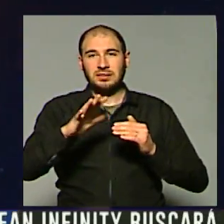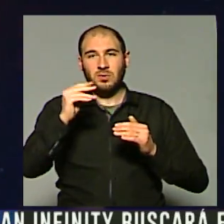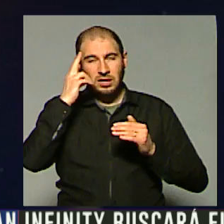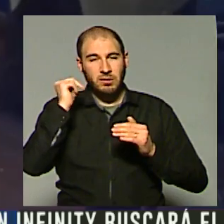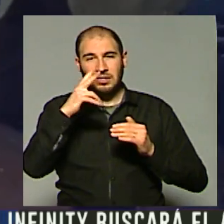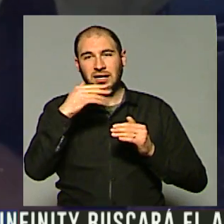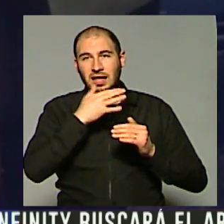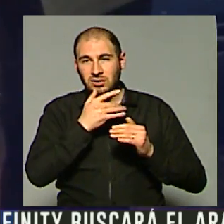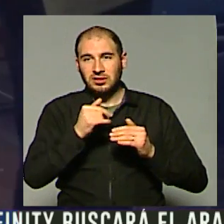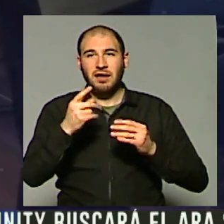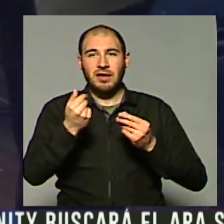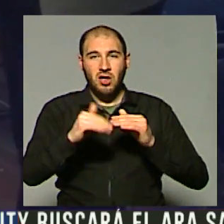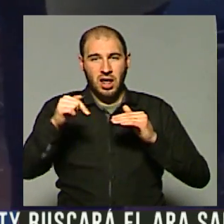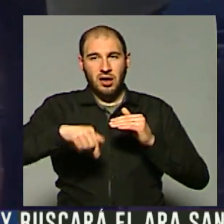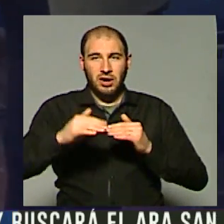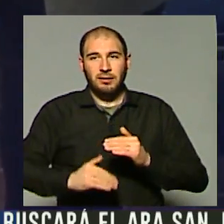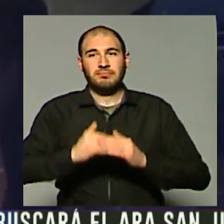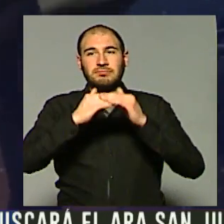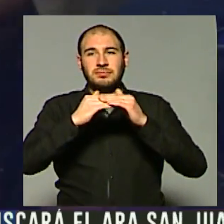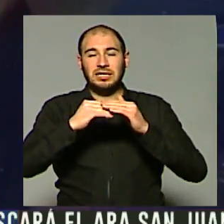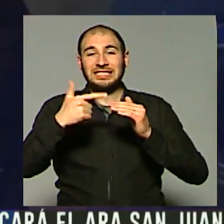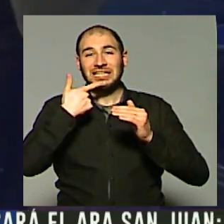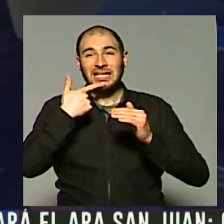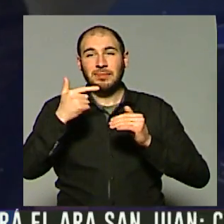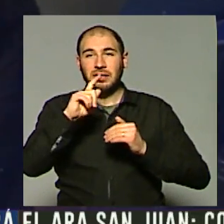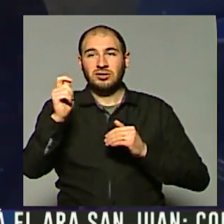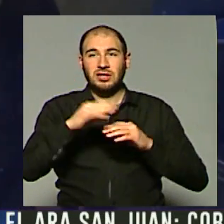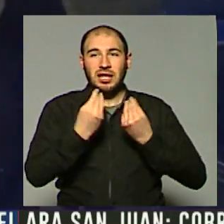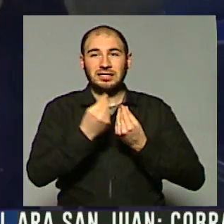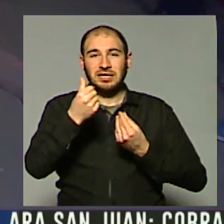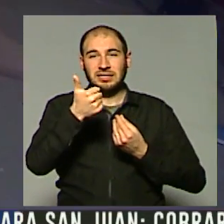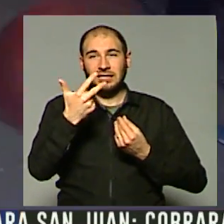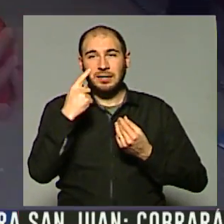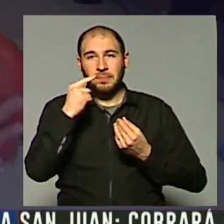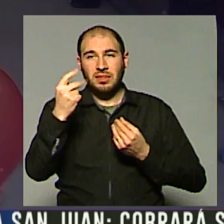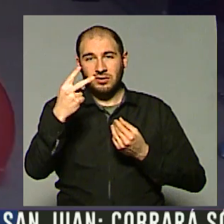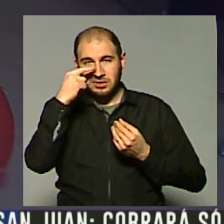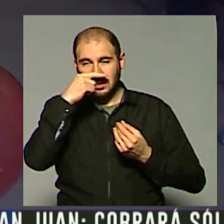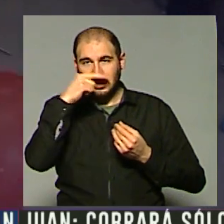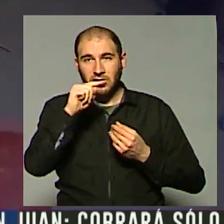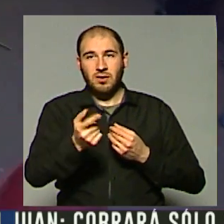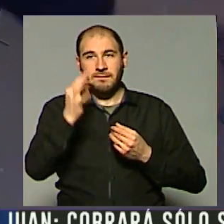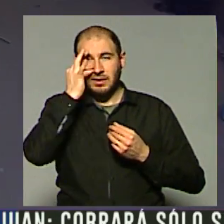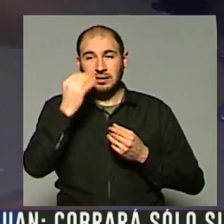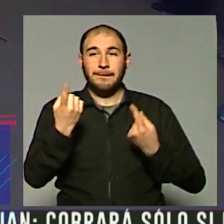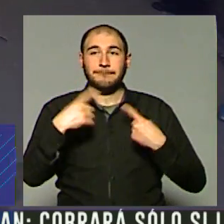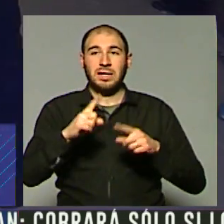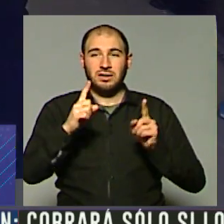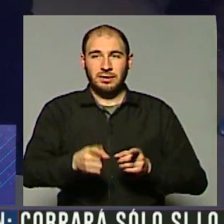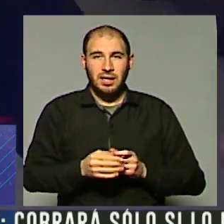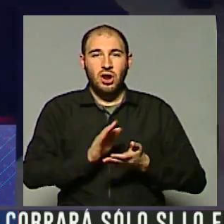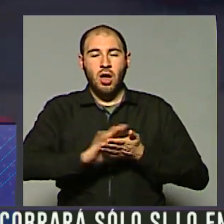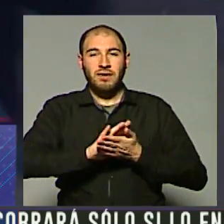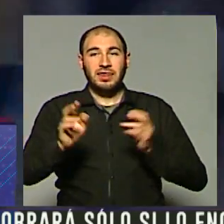con 97, que es el valor actual, va a pasar a partir de septiembre a 63.277 con 20. Pero también hay